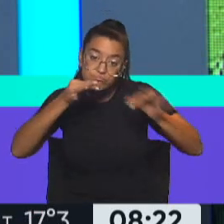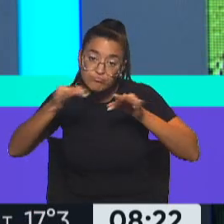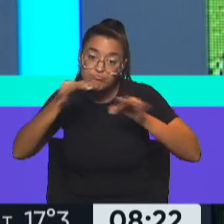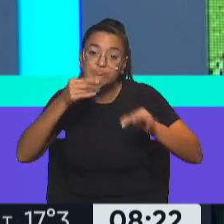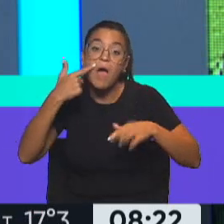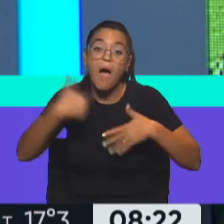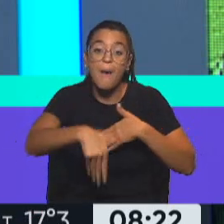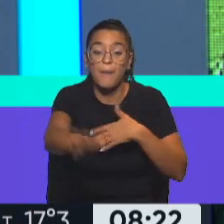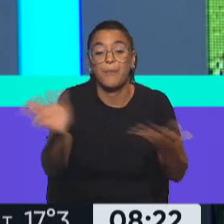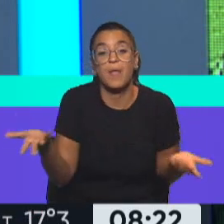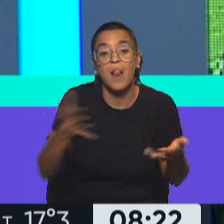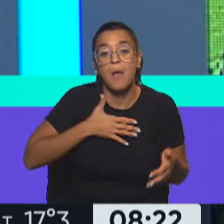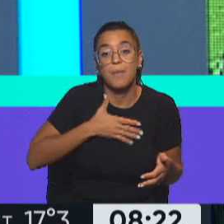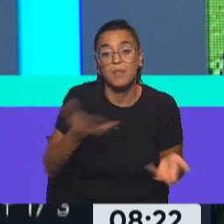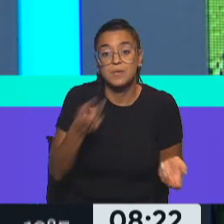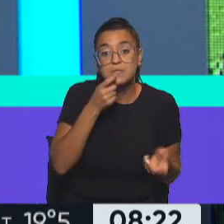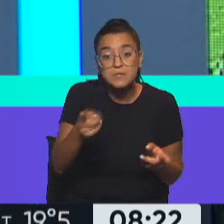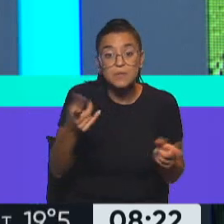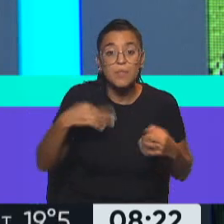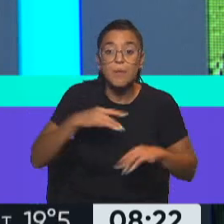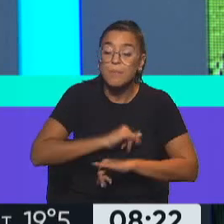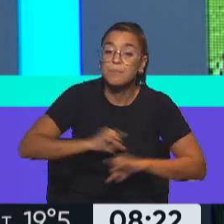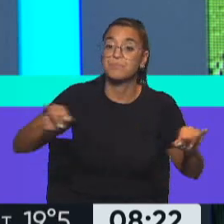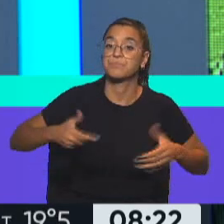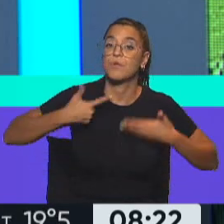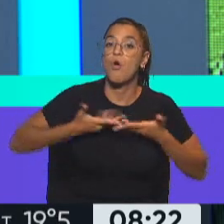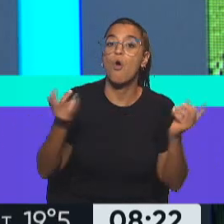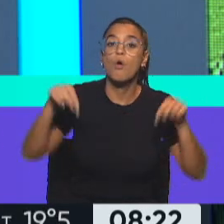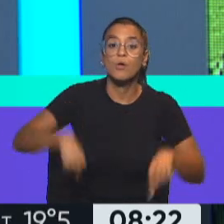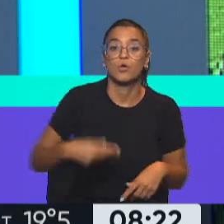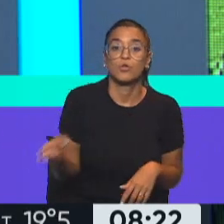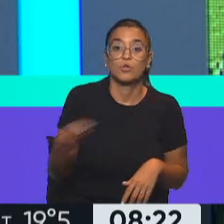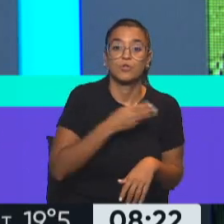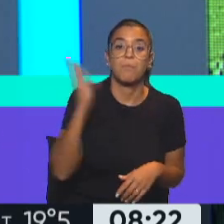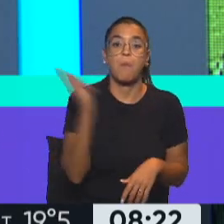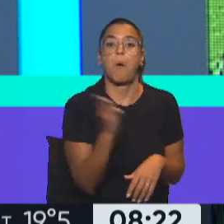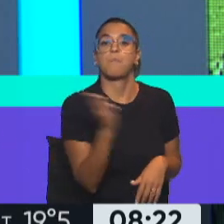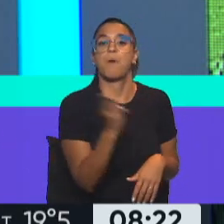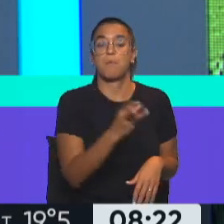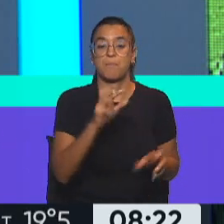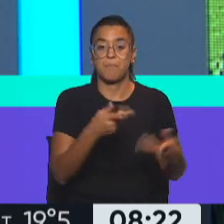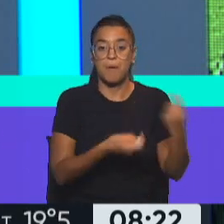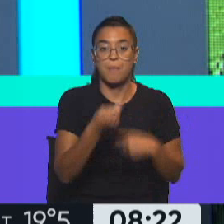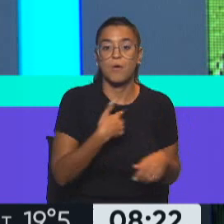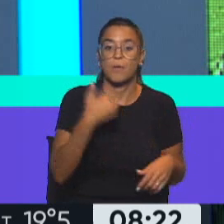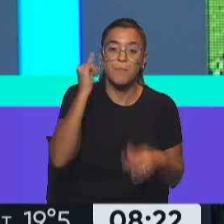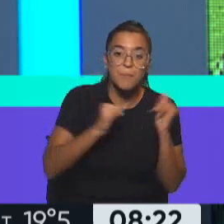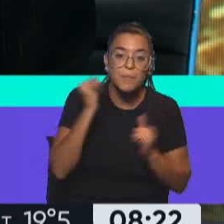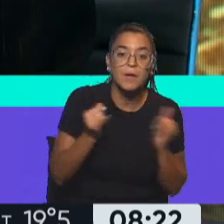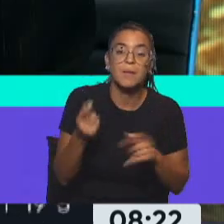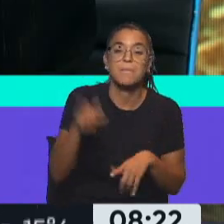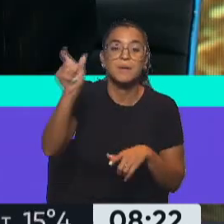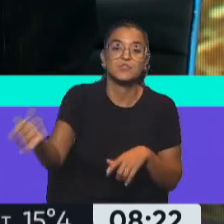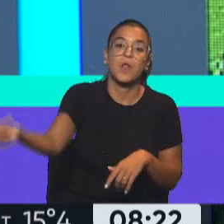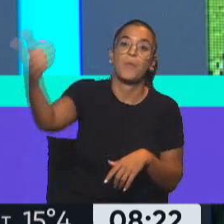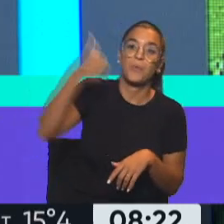en marcha. Y lamentablemente sí tenemos que visibilizar, porque hoy hablaban, todos los palos se los lleva el panadero, porque hacemos catarsis, de psicólogo viene la